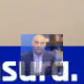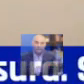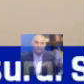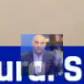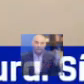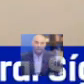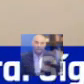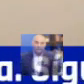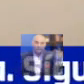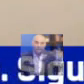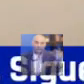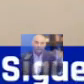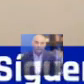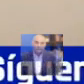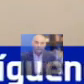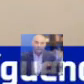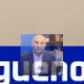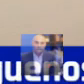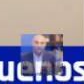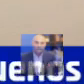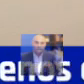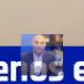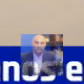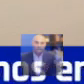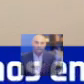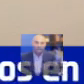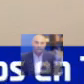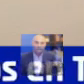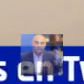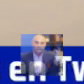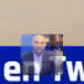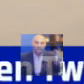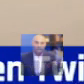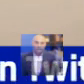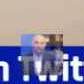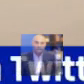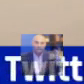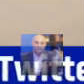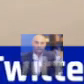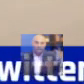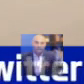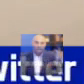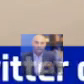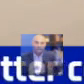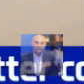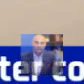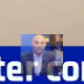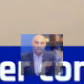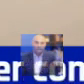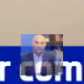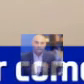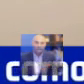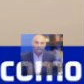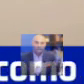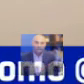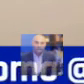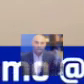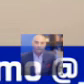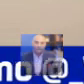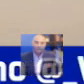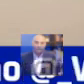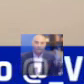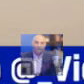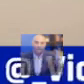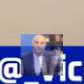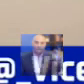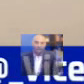es una manera muy elegante, magistral del presidente Andrés Manuel López Obrador, pues de darles una cachetada con